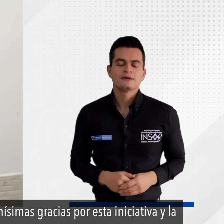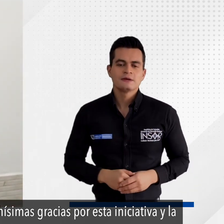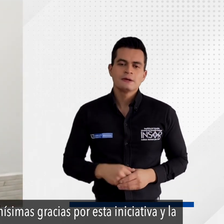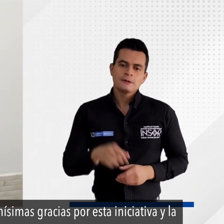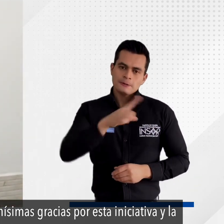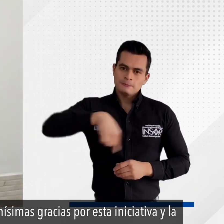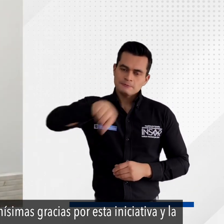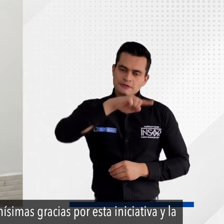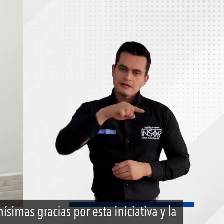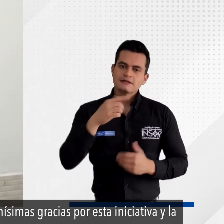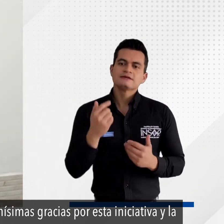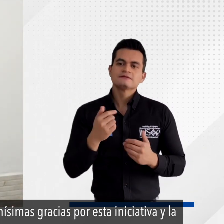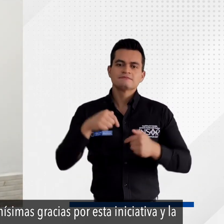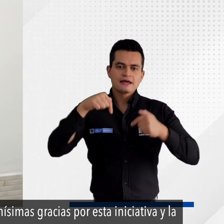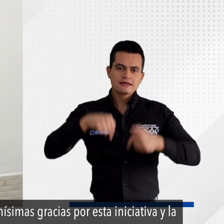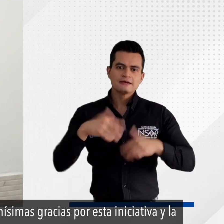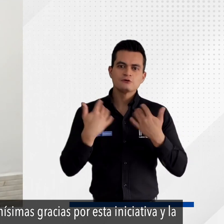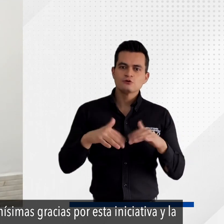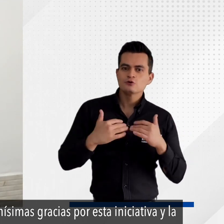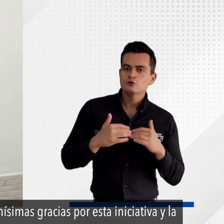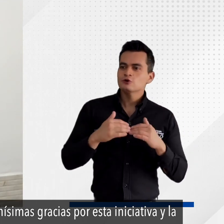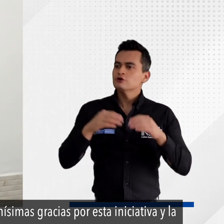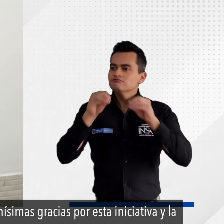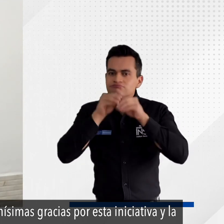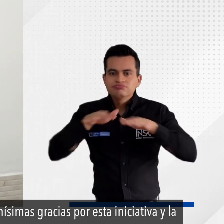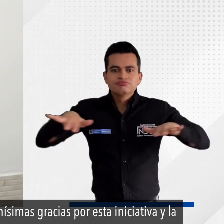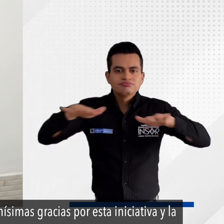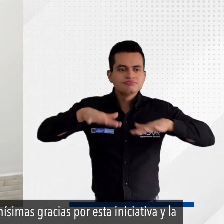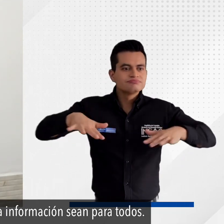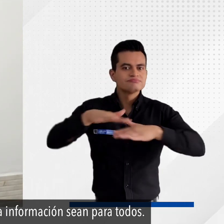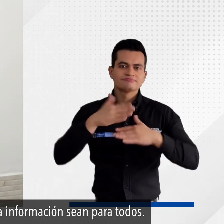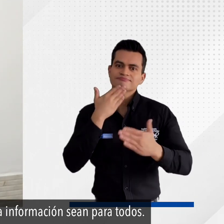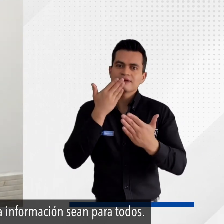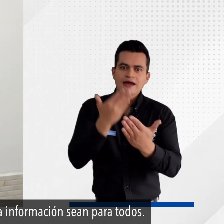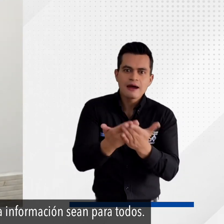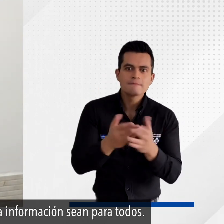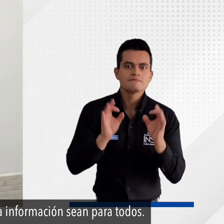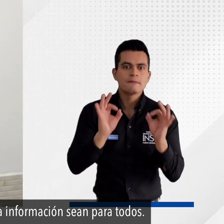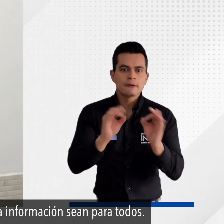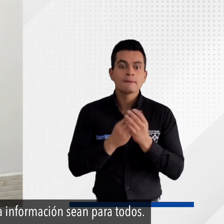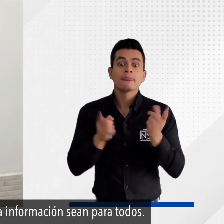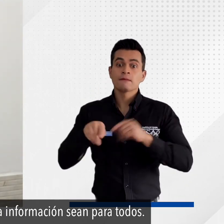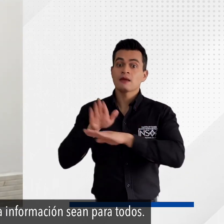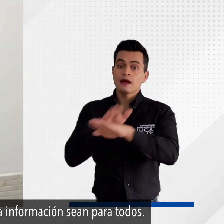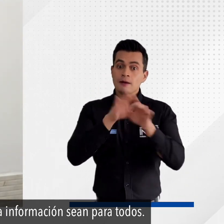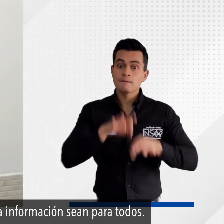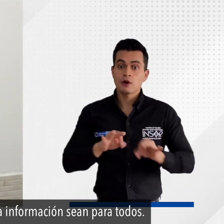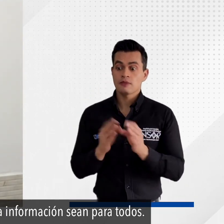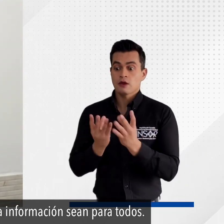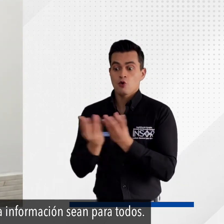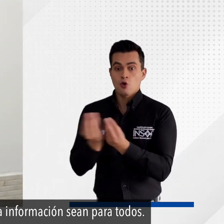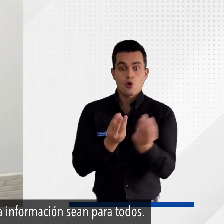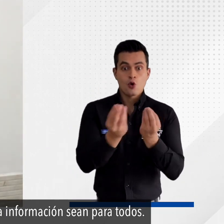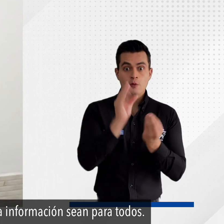iniciativa y la invitación para desarrollar equipos interdisciplinares, lo que nos va a permitir